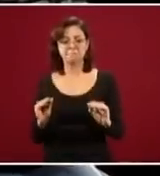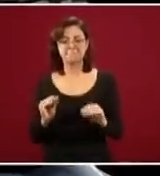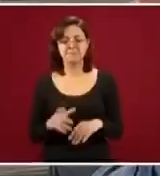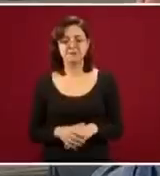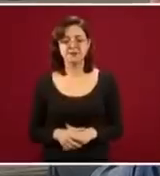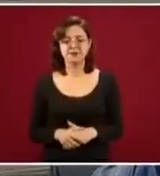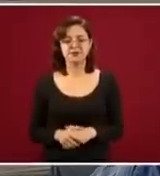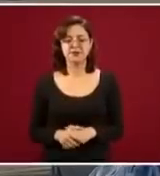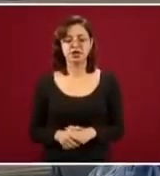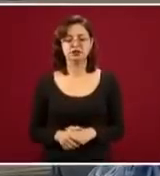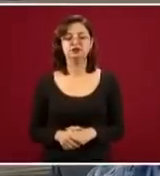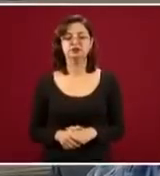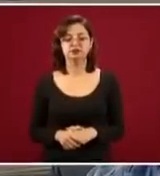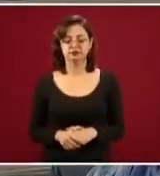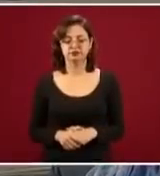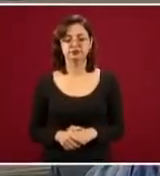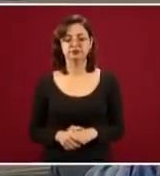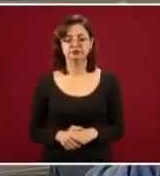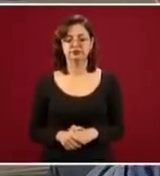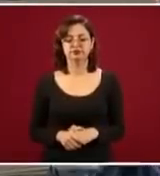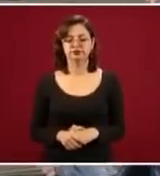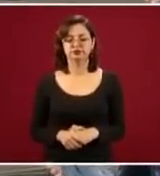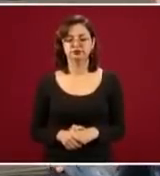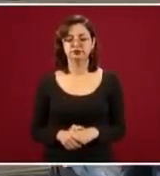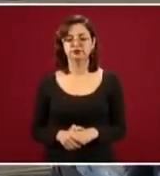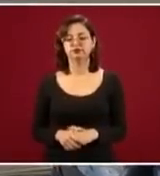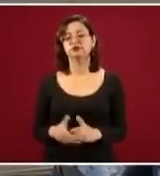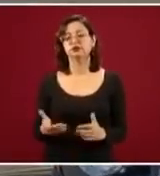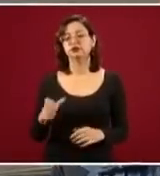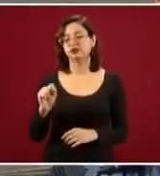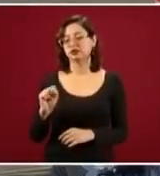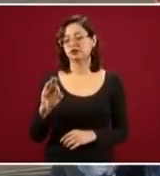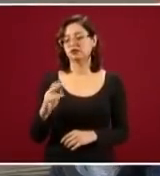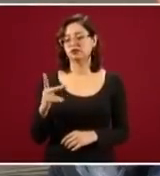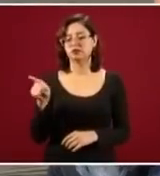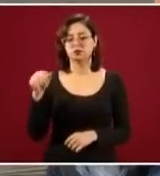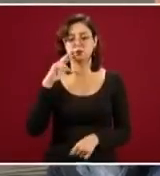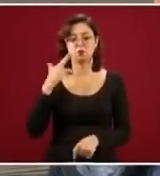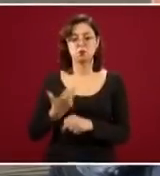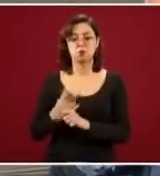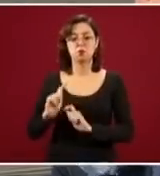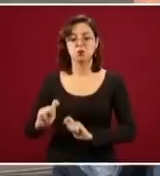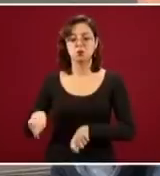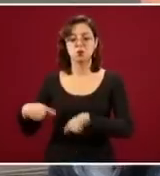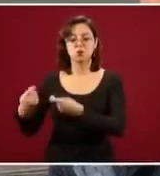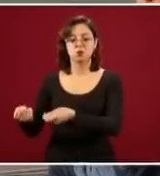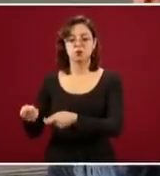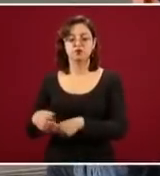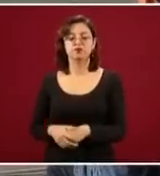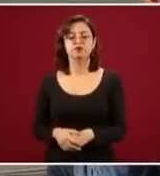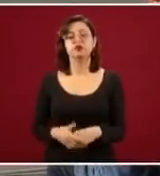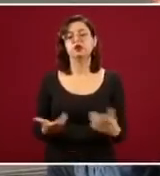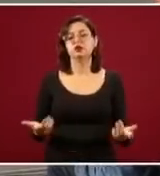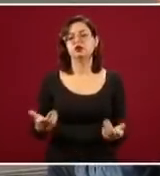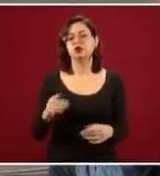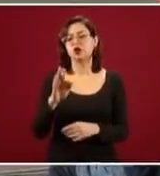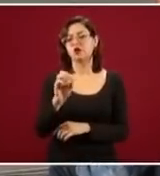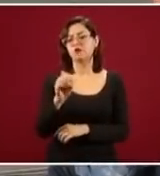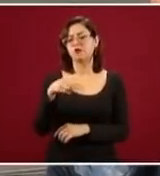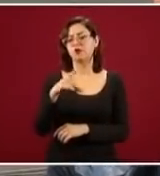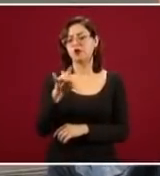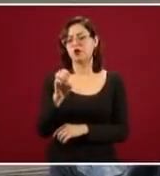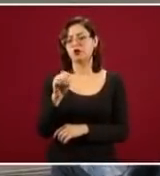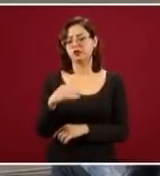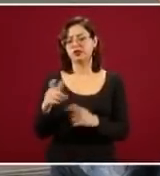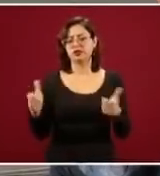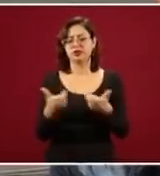pues es con la Función Pública que se tiene que ver. Perfecto. ¿Y acerca del FONDEM tiene pensado hacer algo